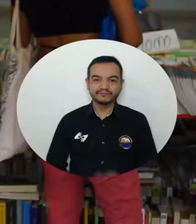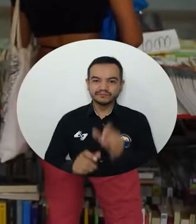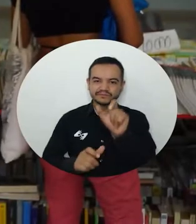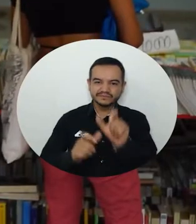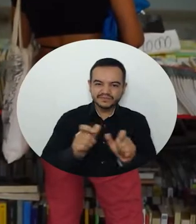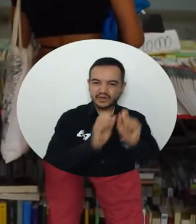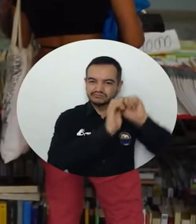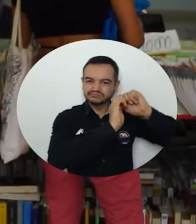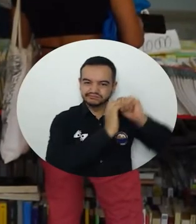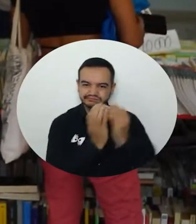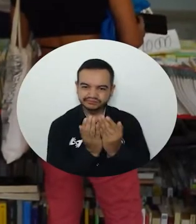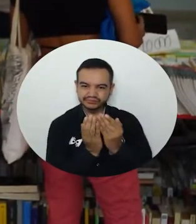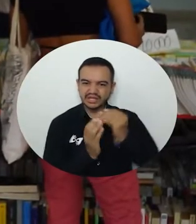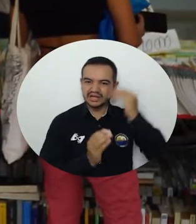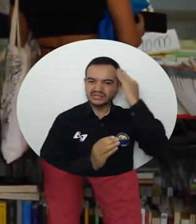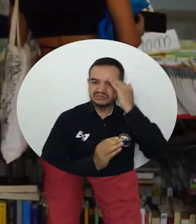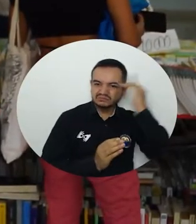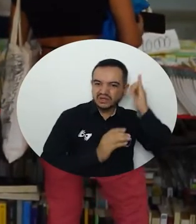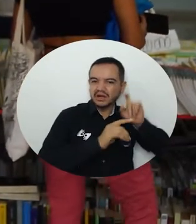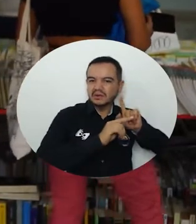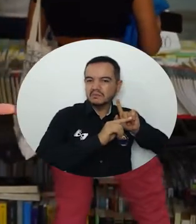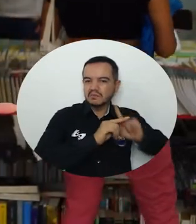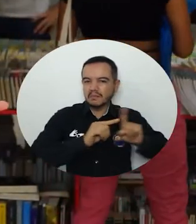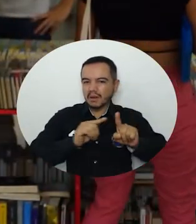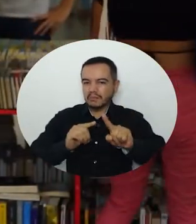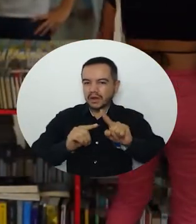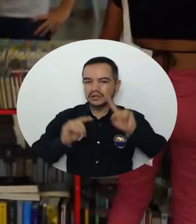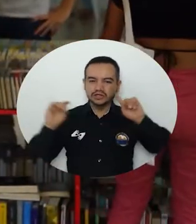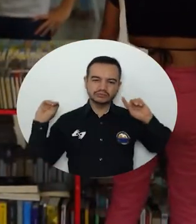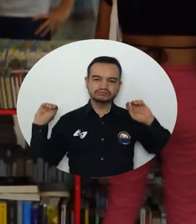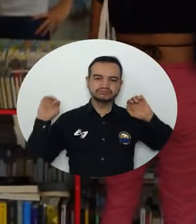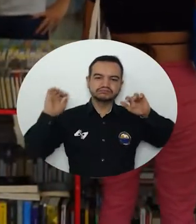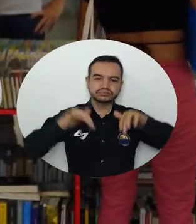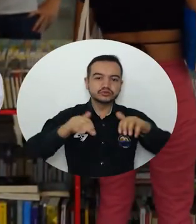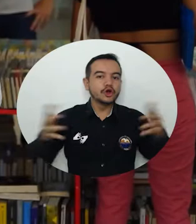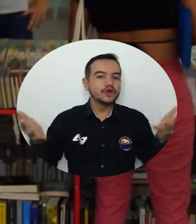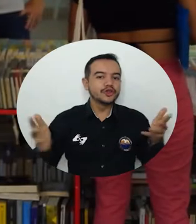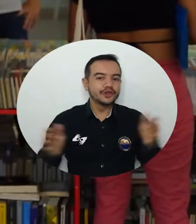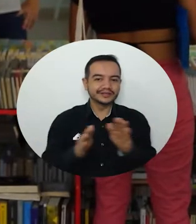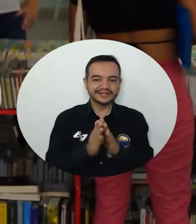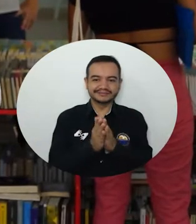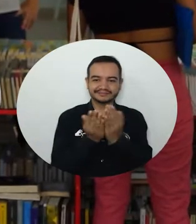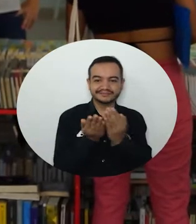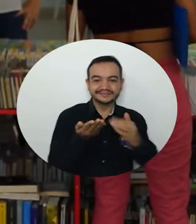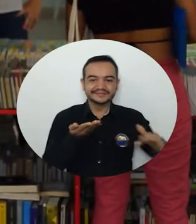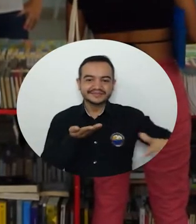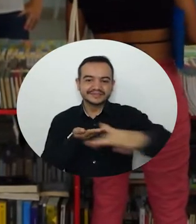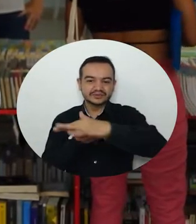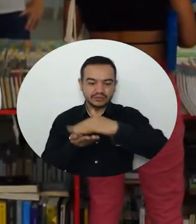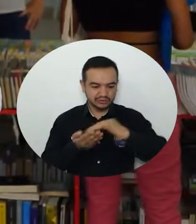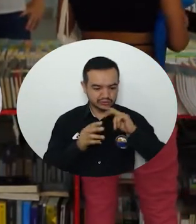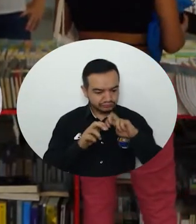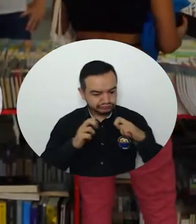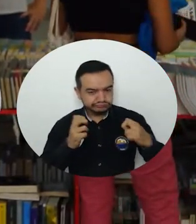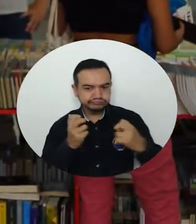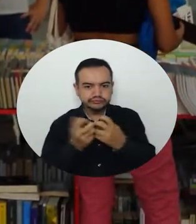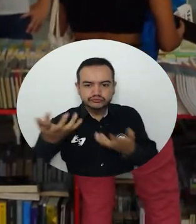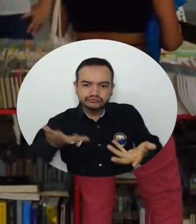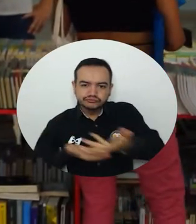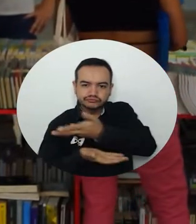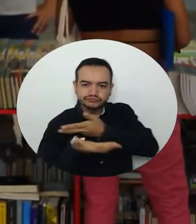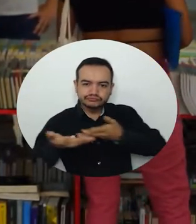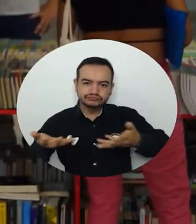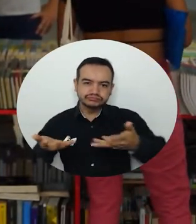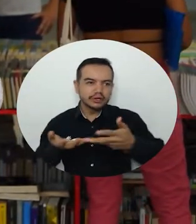Académicos, literatos y expertos de diferentes temas se reunieron en la FILSMAR 2021 para participar de espacios de aprendizaje